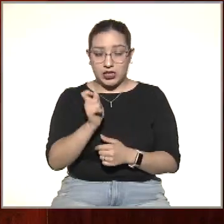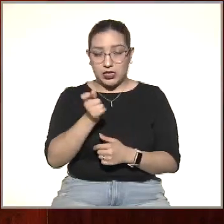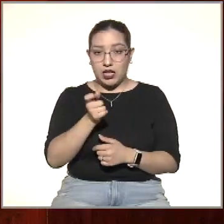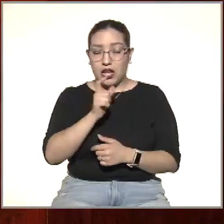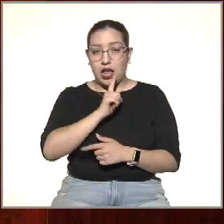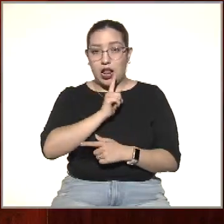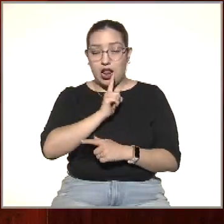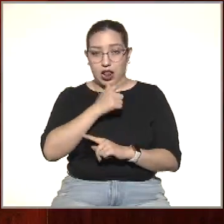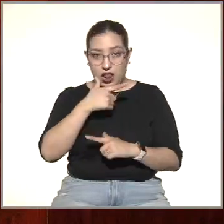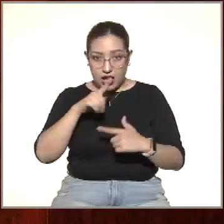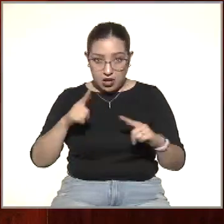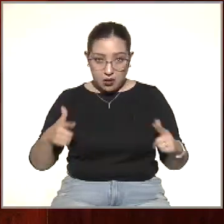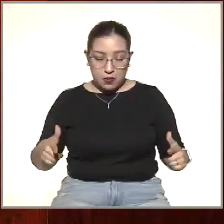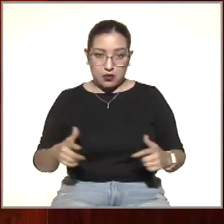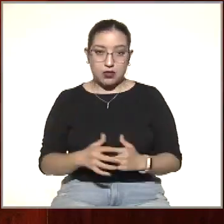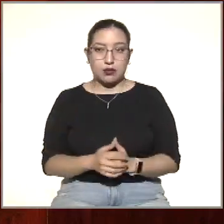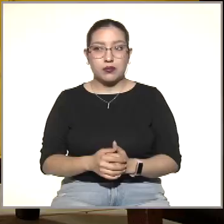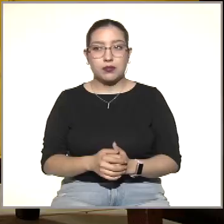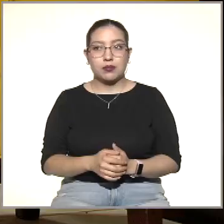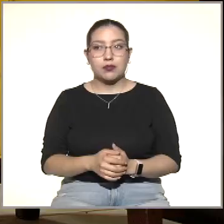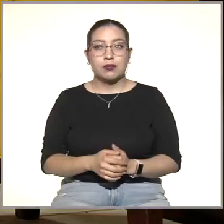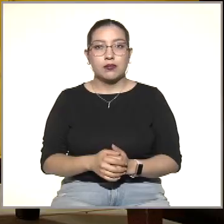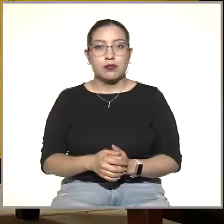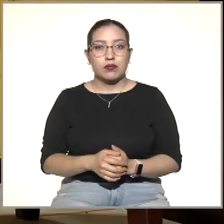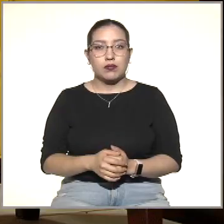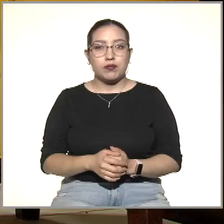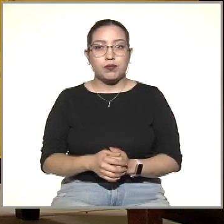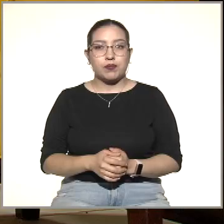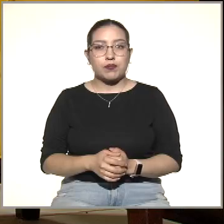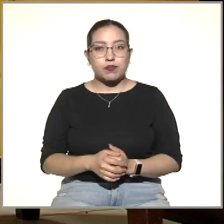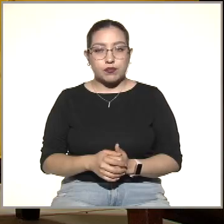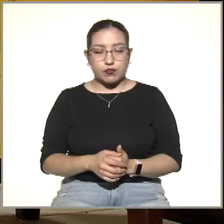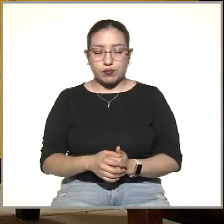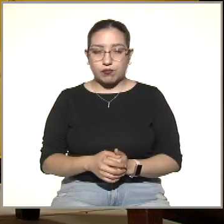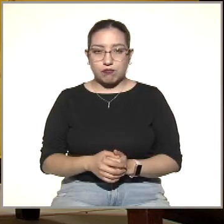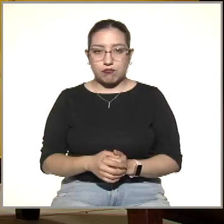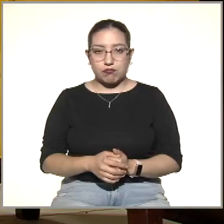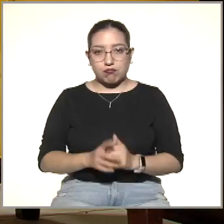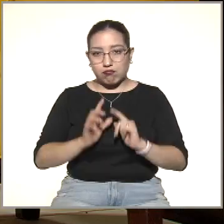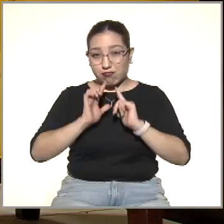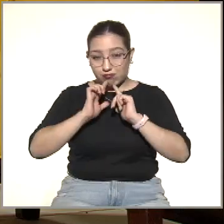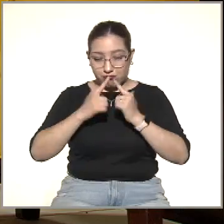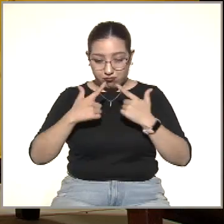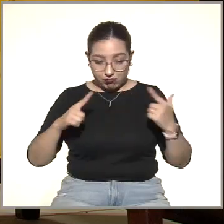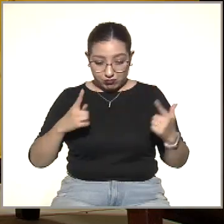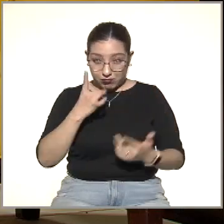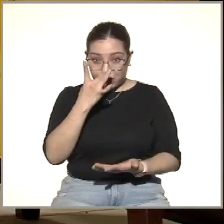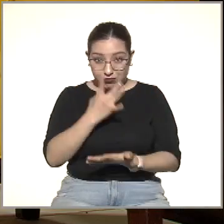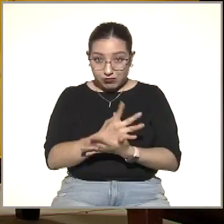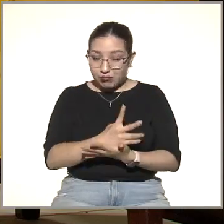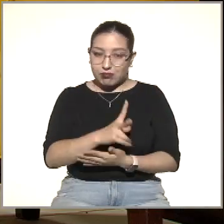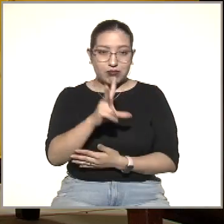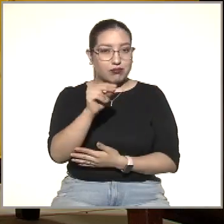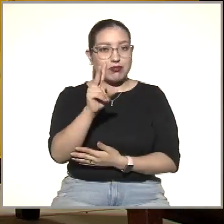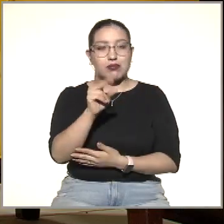zona en donde se va a codificar el lenguaje, sino pasa también por la gestualidad.